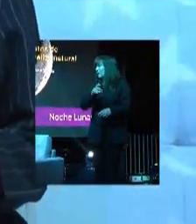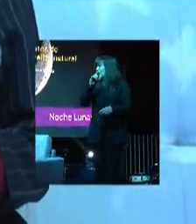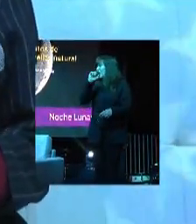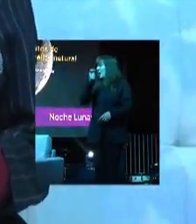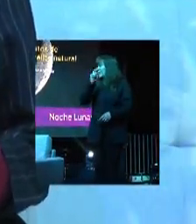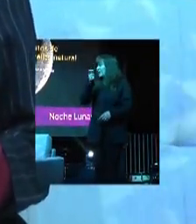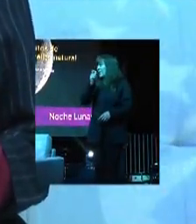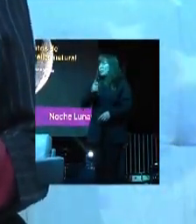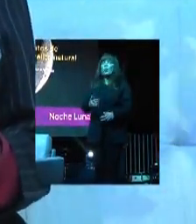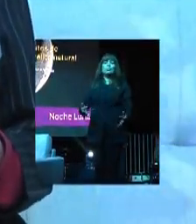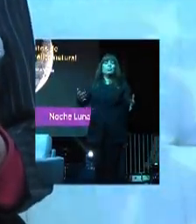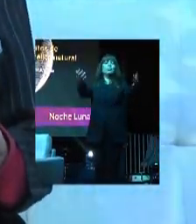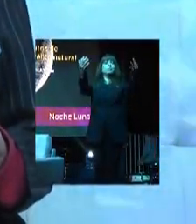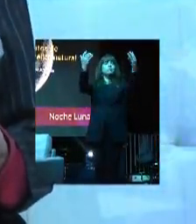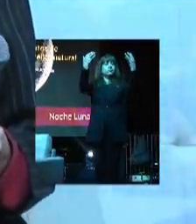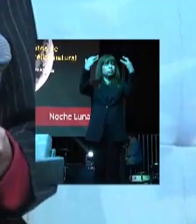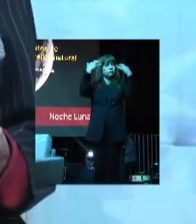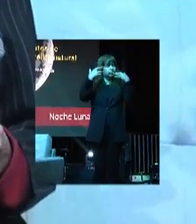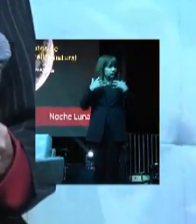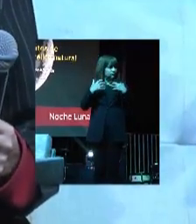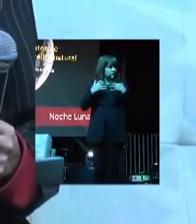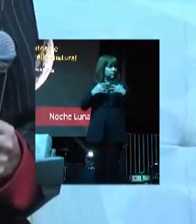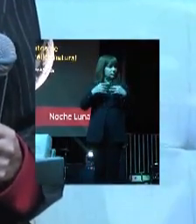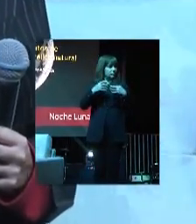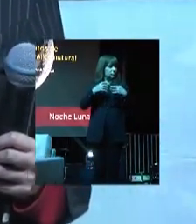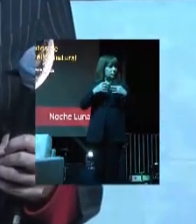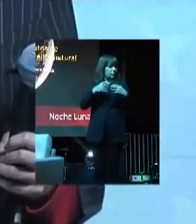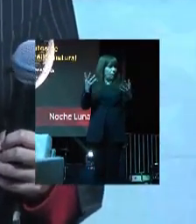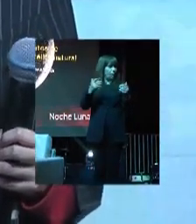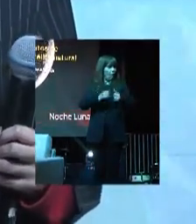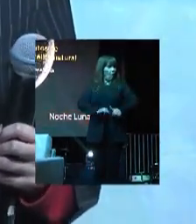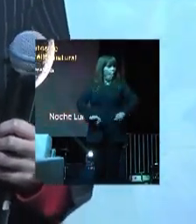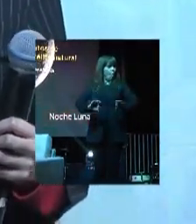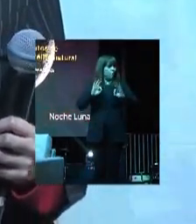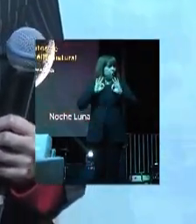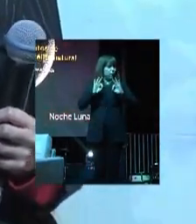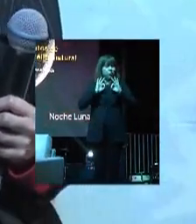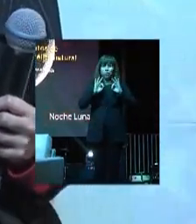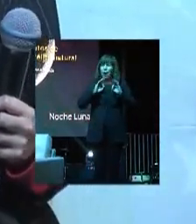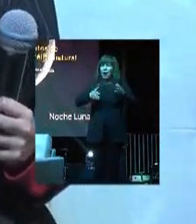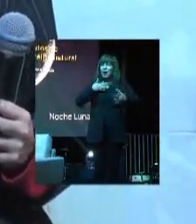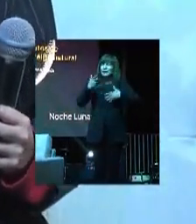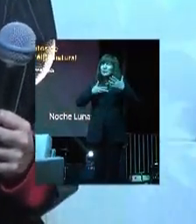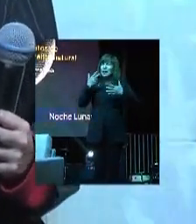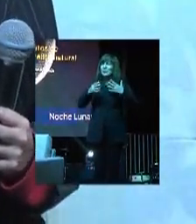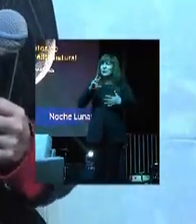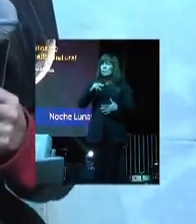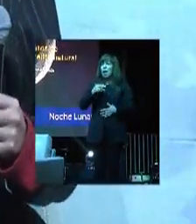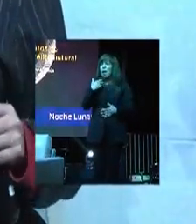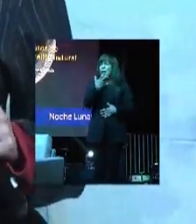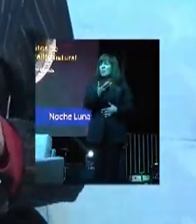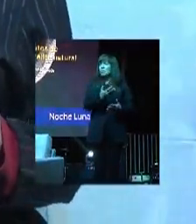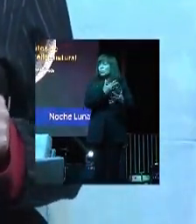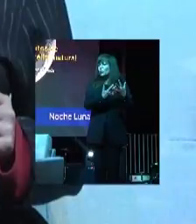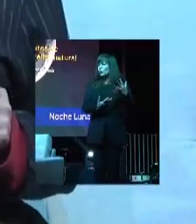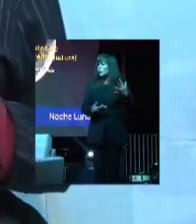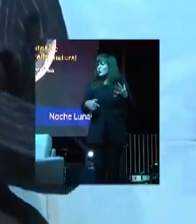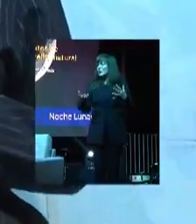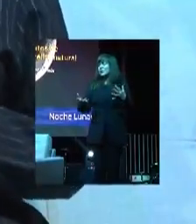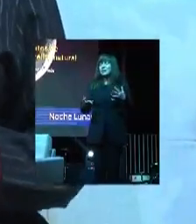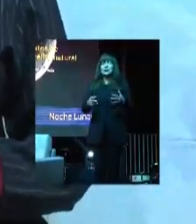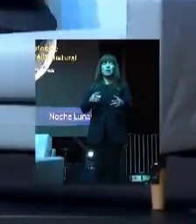por todos haber venido acá. Tuvimos unos shows espectaculares, muchos premios, y espero ahora estén todos listos para